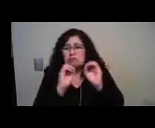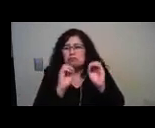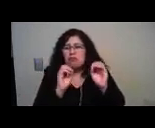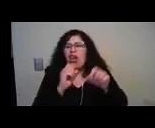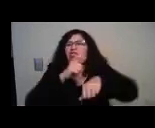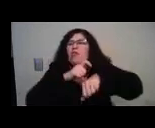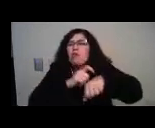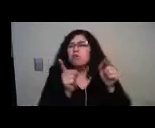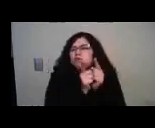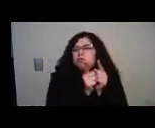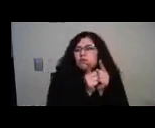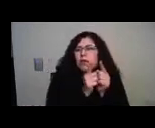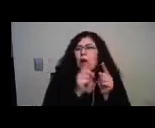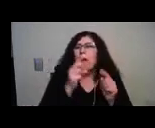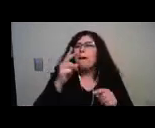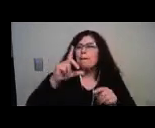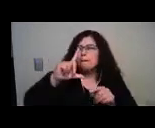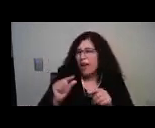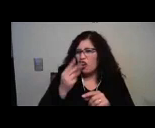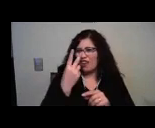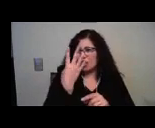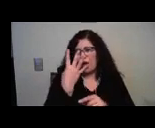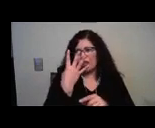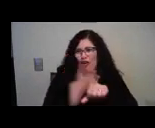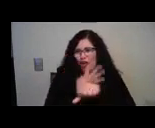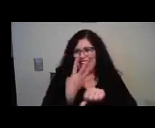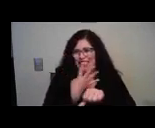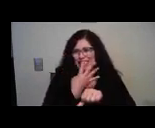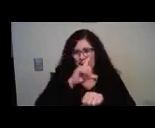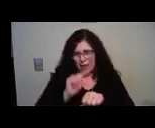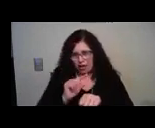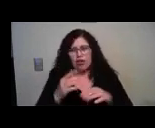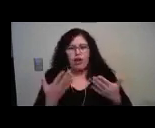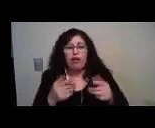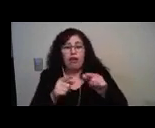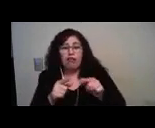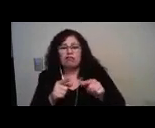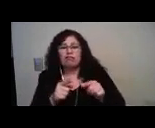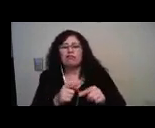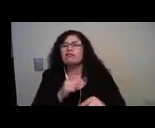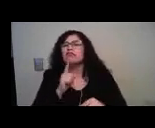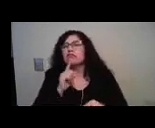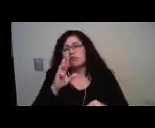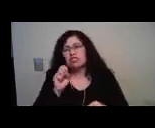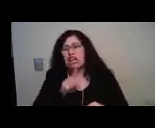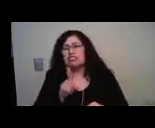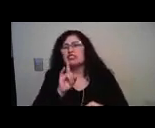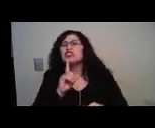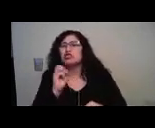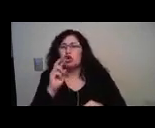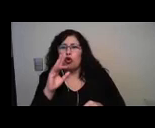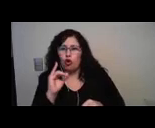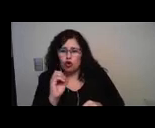la gran particularidad es que este tipo de accidente vascular isquémico transitorio, la gran mayoría de los casos, es